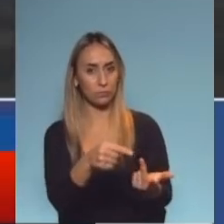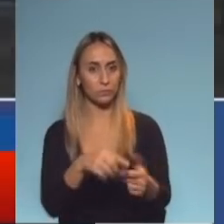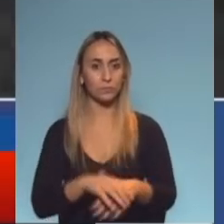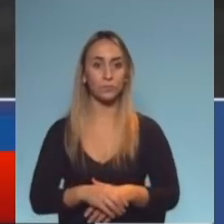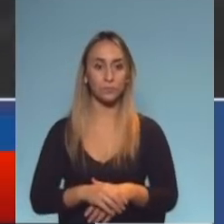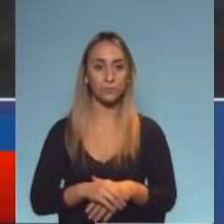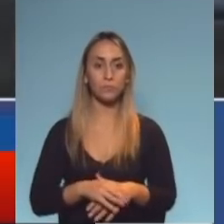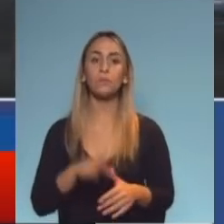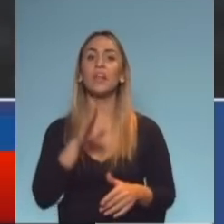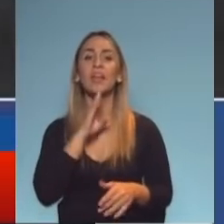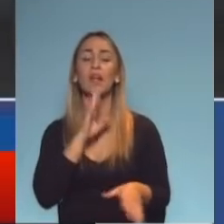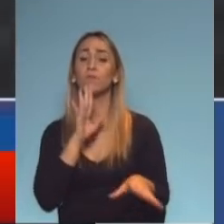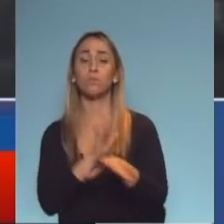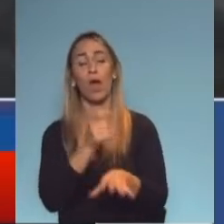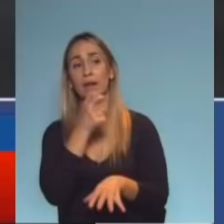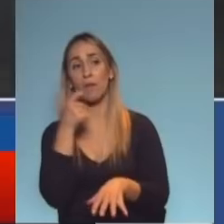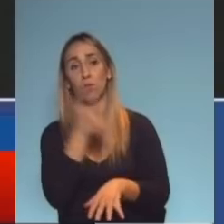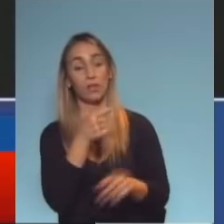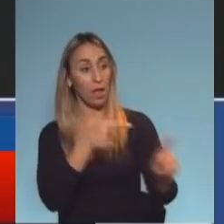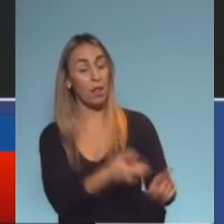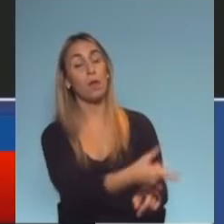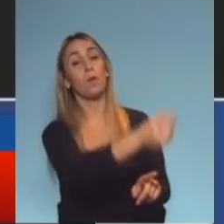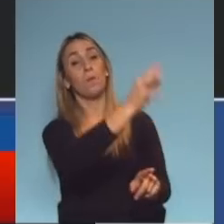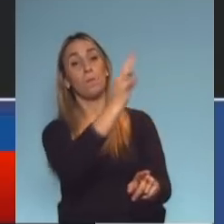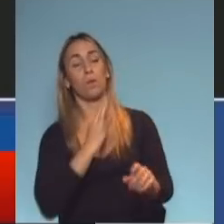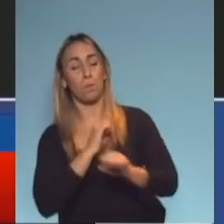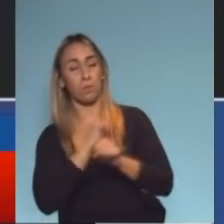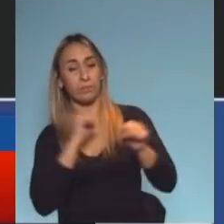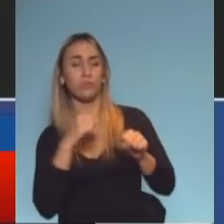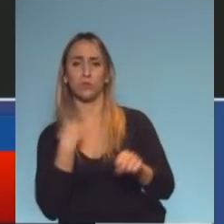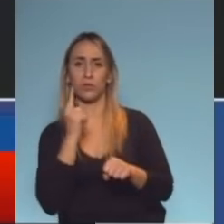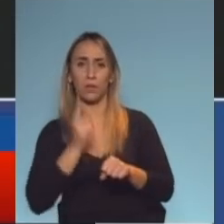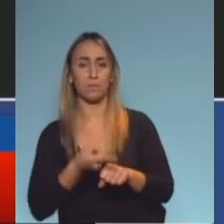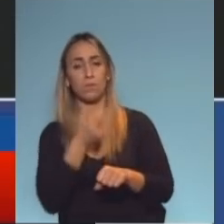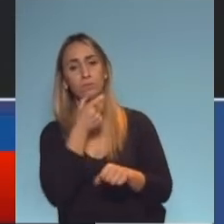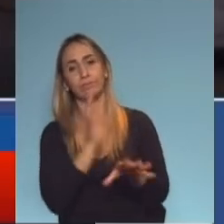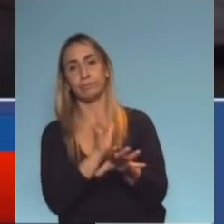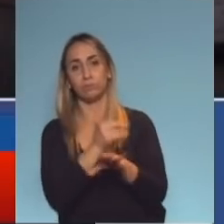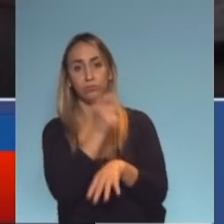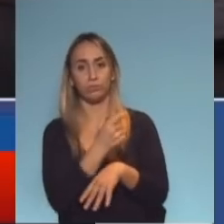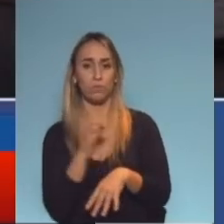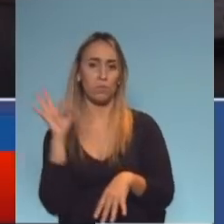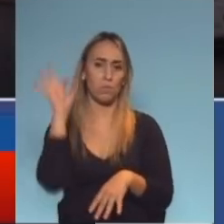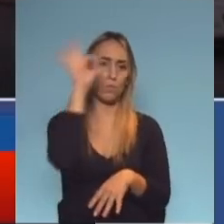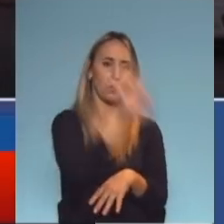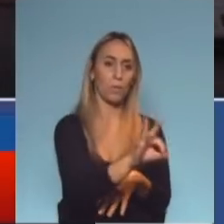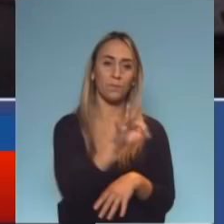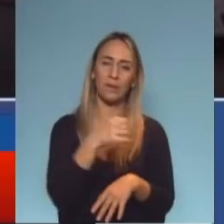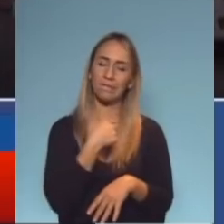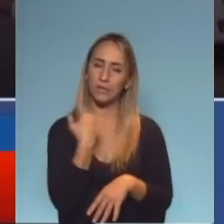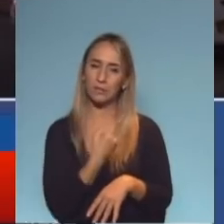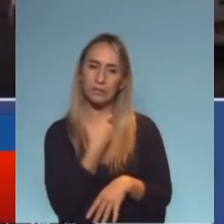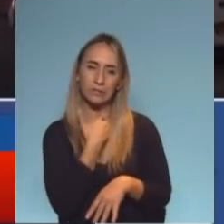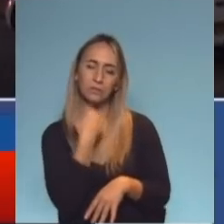está respondiendo a los ataques del Hamas y tratamos que sea destinado a